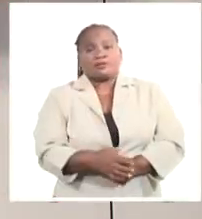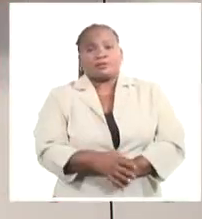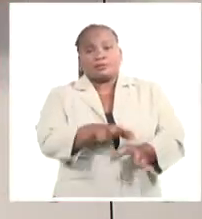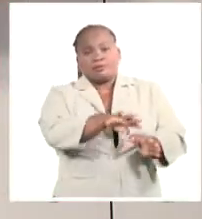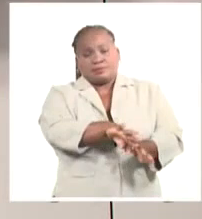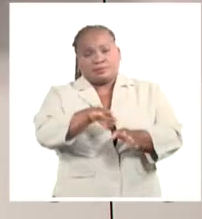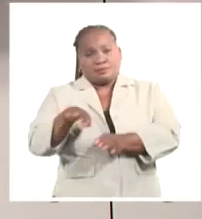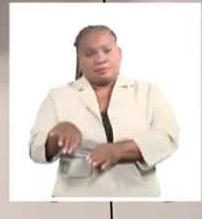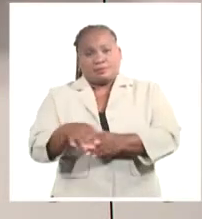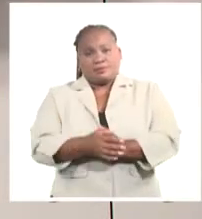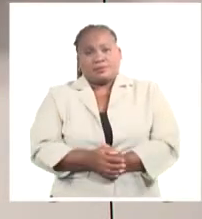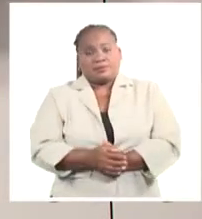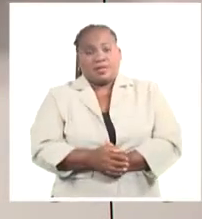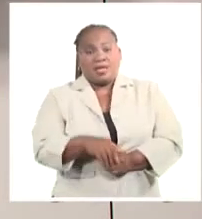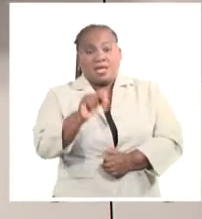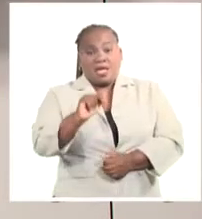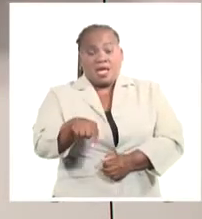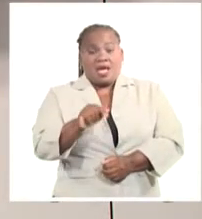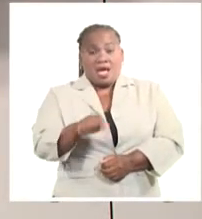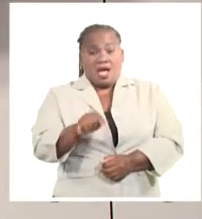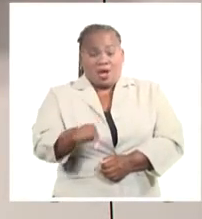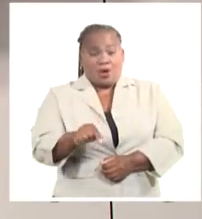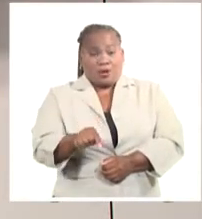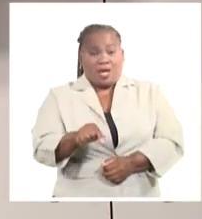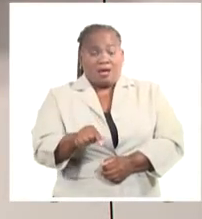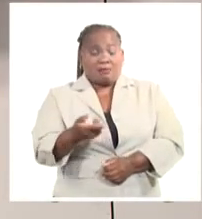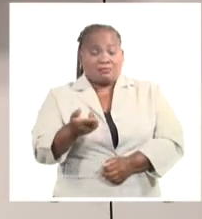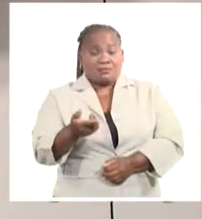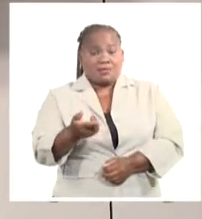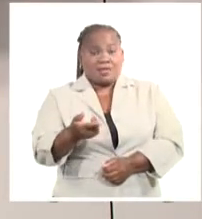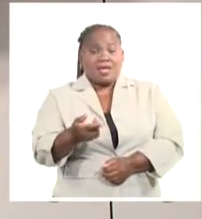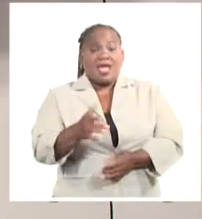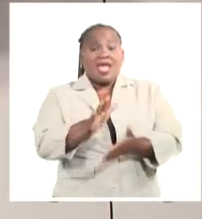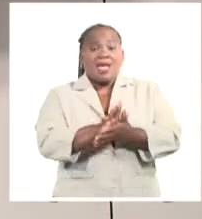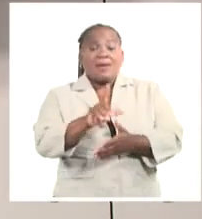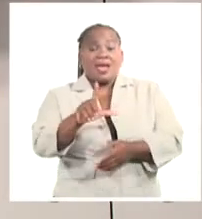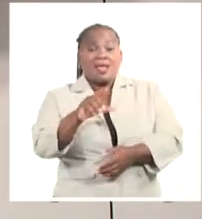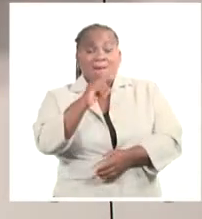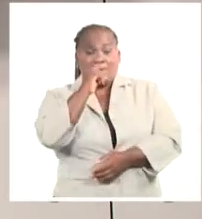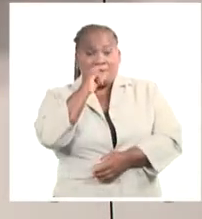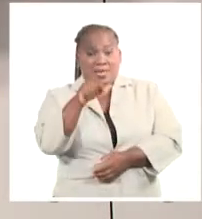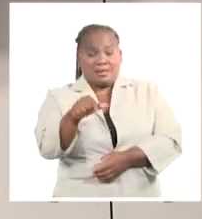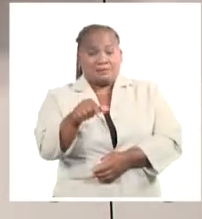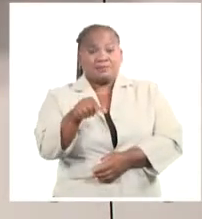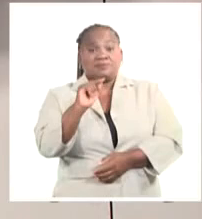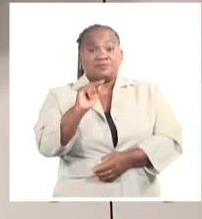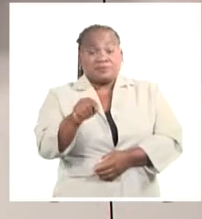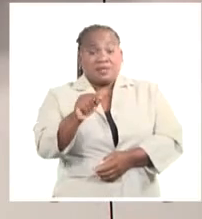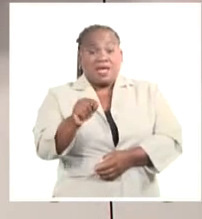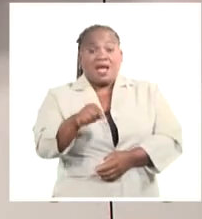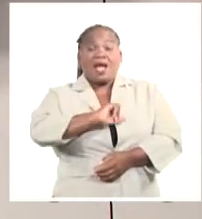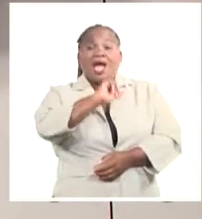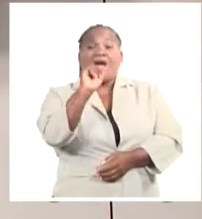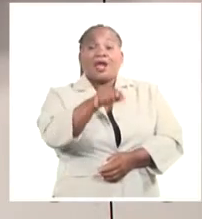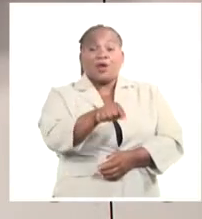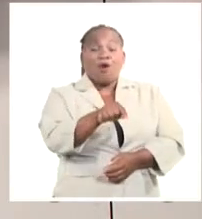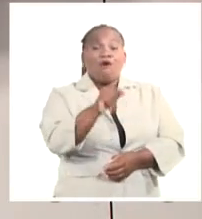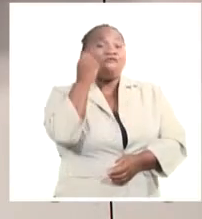Y con el béisbol nos vamos a las grandes ligas estadounidenses, la MLB. Phillies de Filadelfia ganó a Padres de San